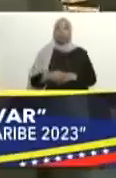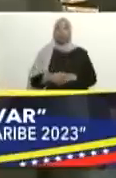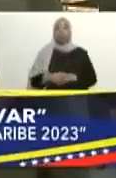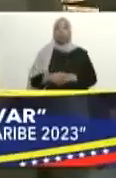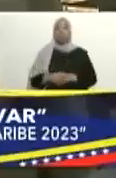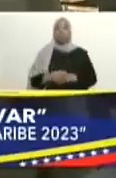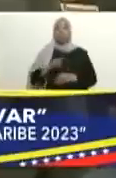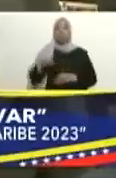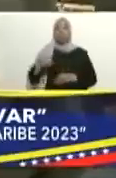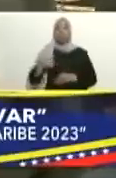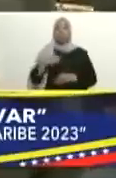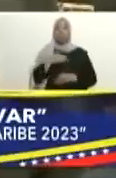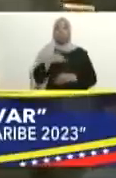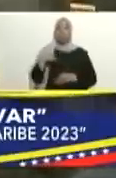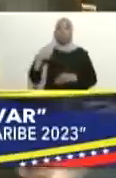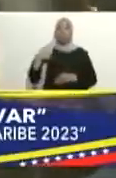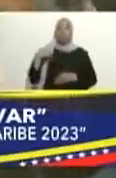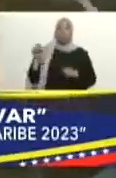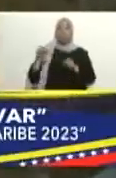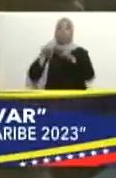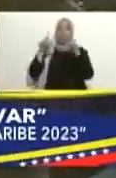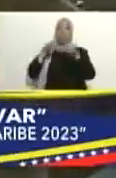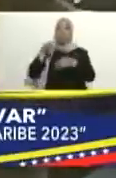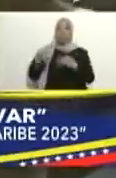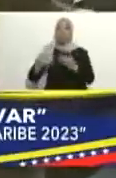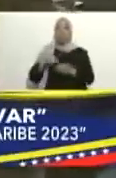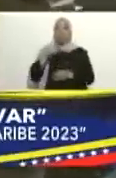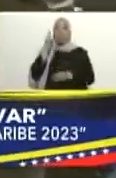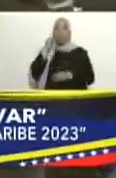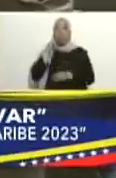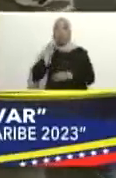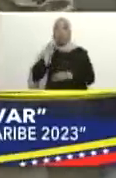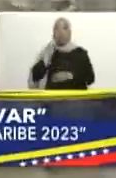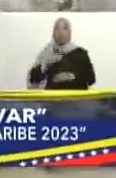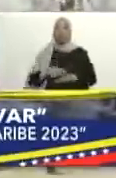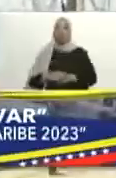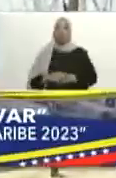y de nuestra querida y admirada Armada Bolivariana,